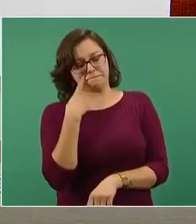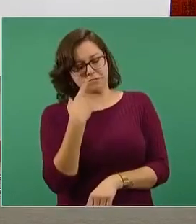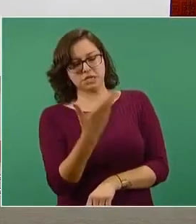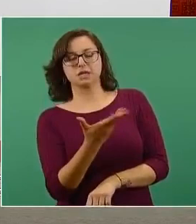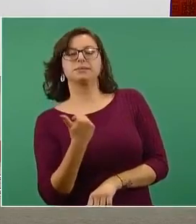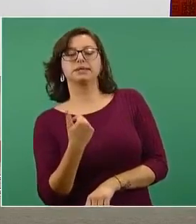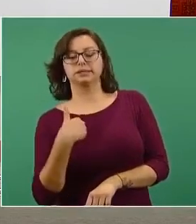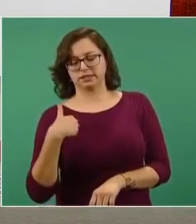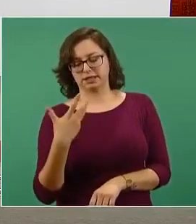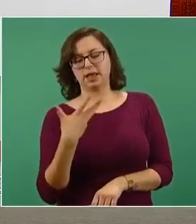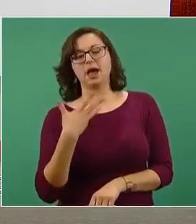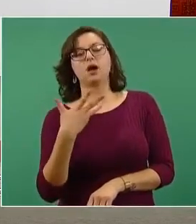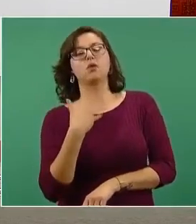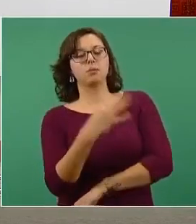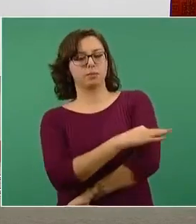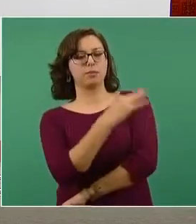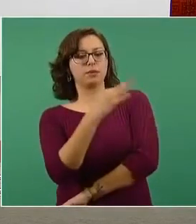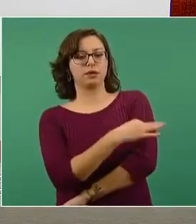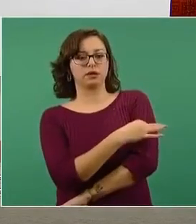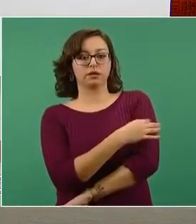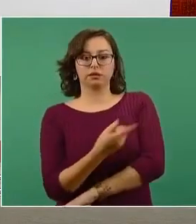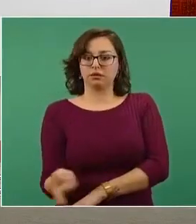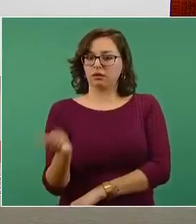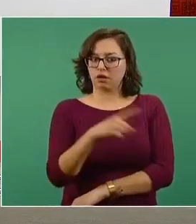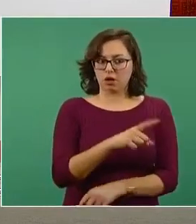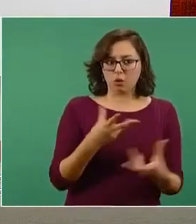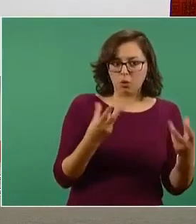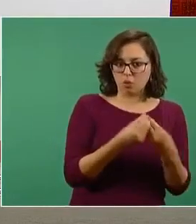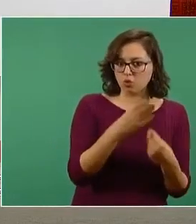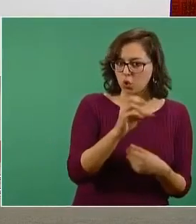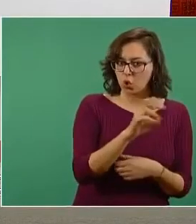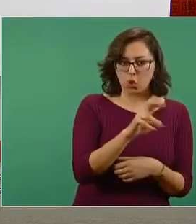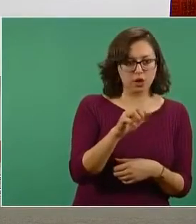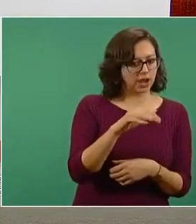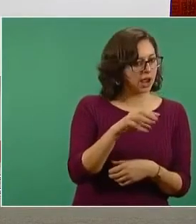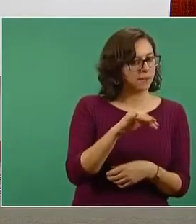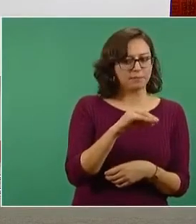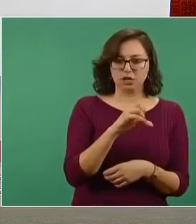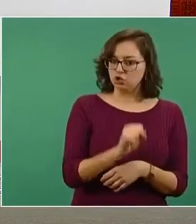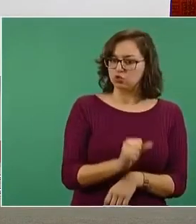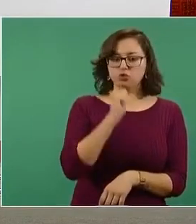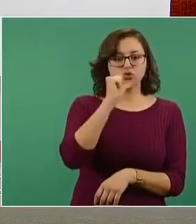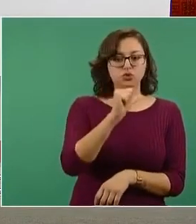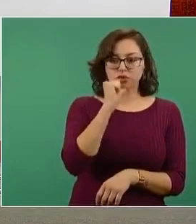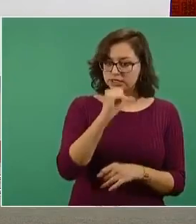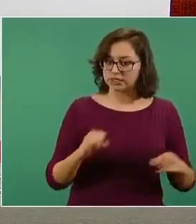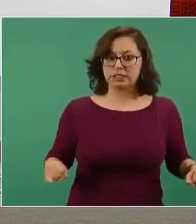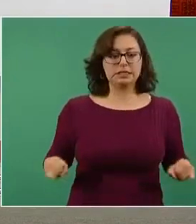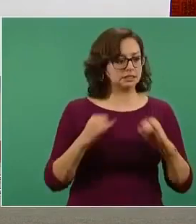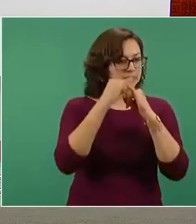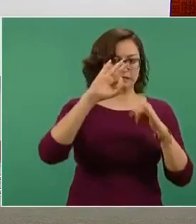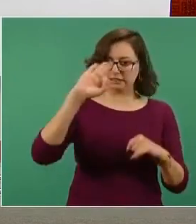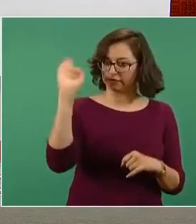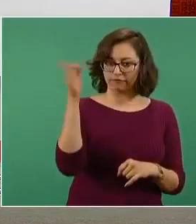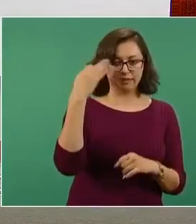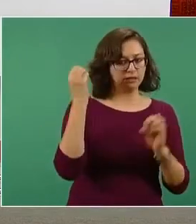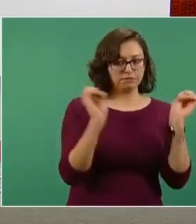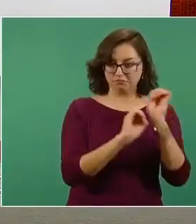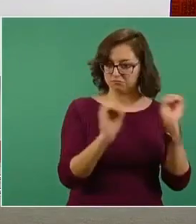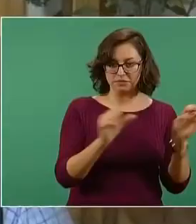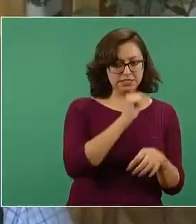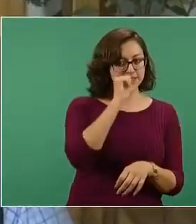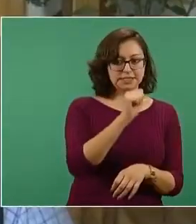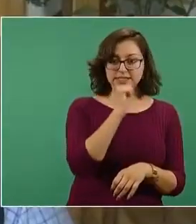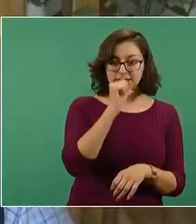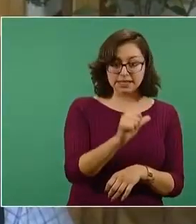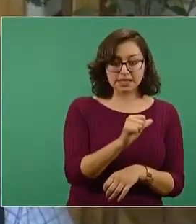vía diferente a la de las brigadas Correcaminos, diferente a la vía institucional del gobierno de